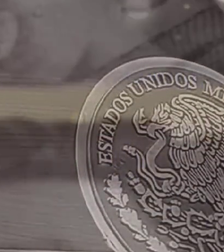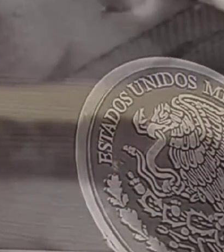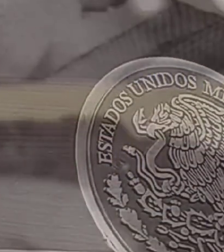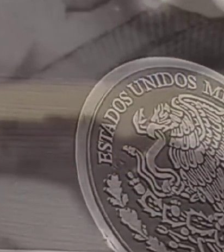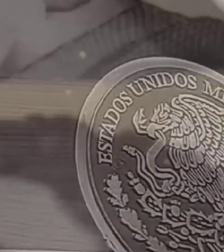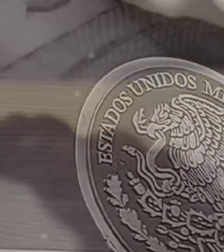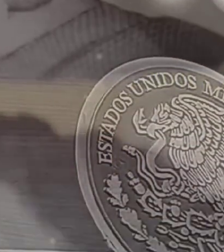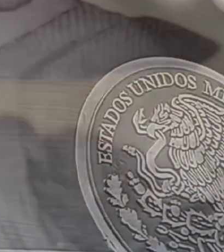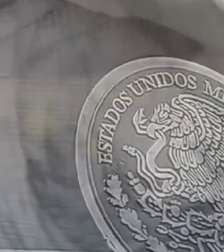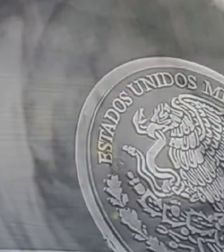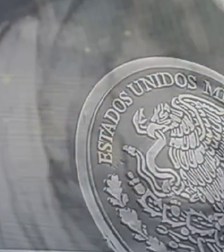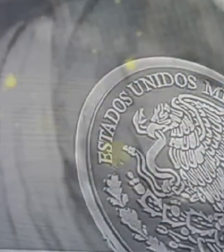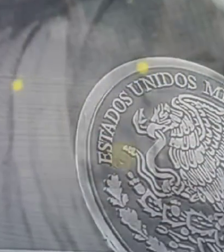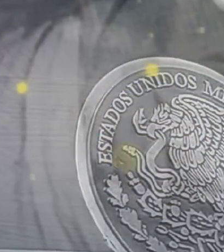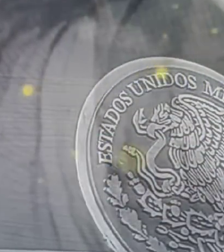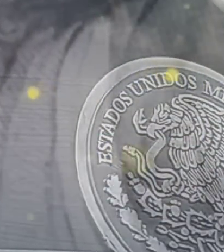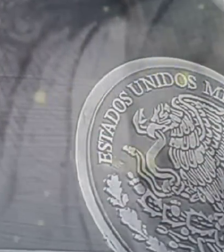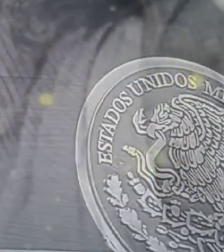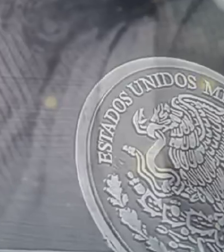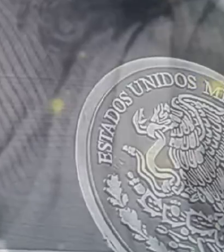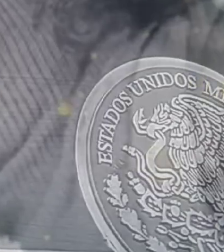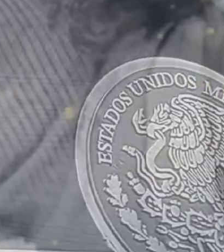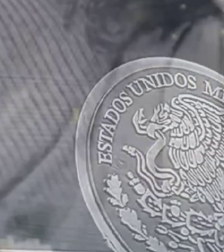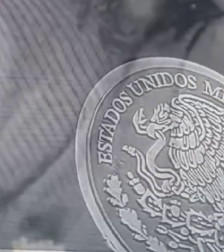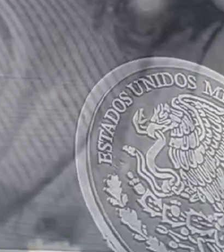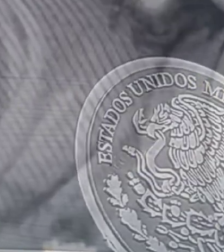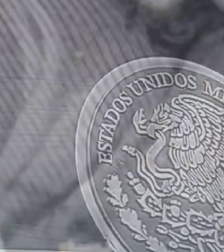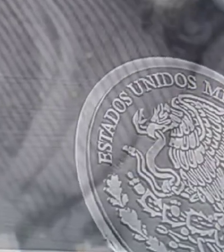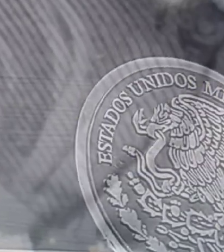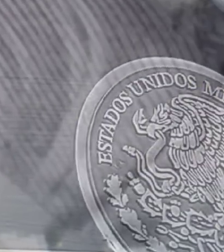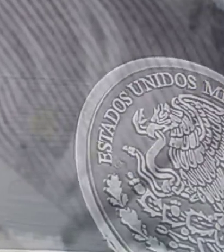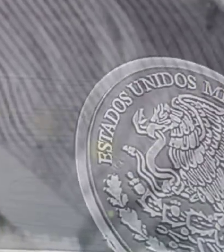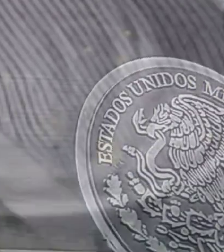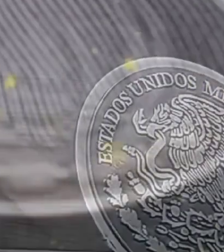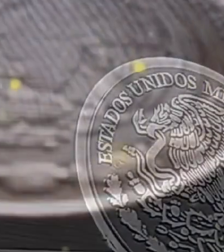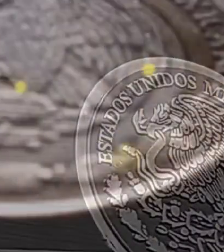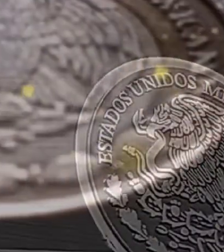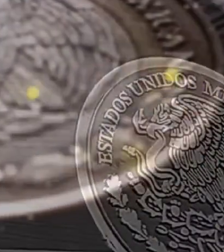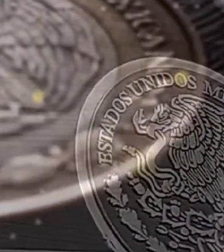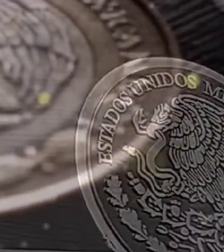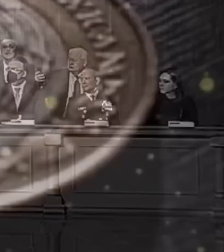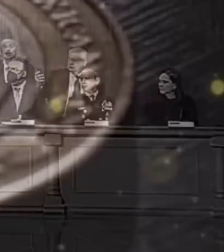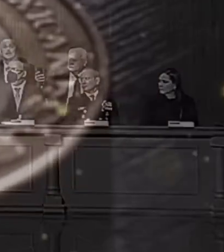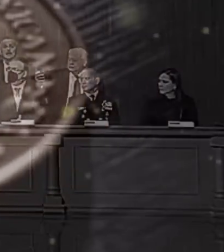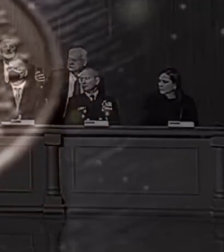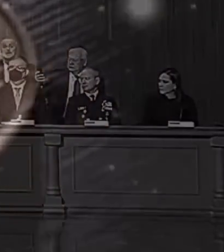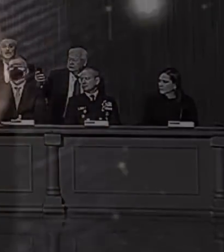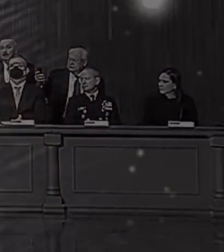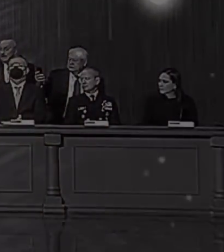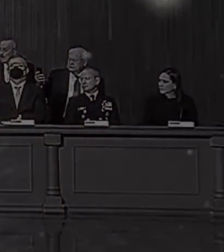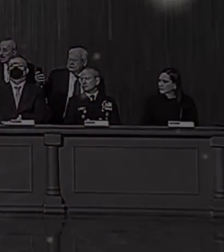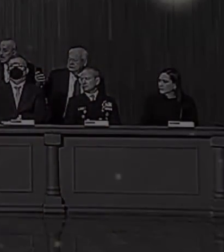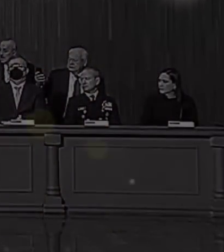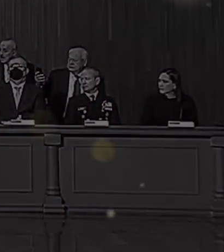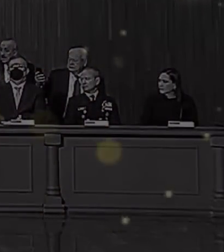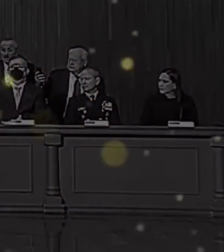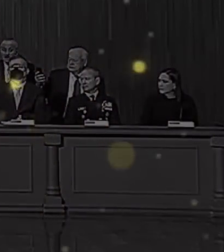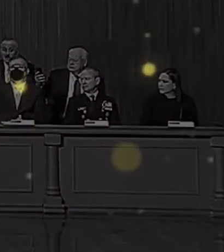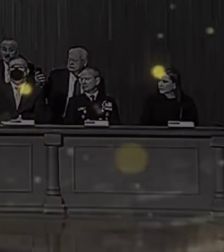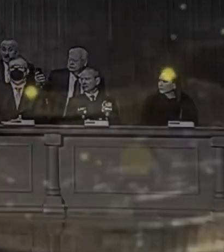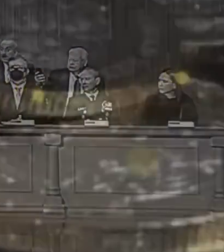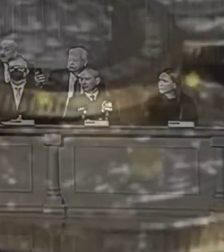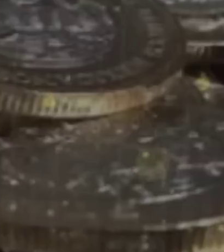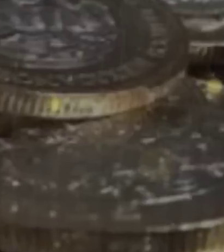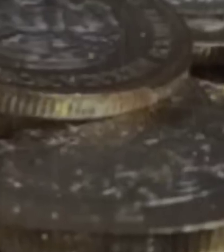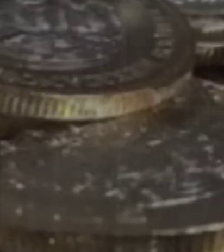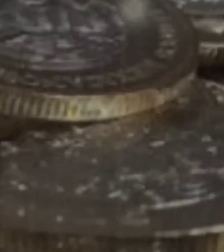muchos presidentes. Esa famosa frase, hechos y no palabras, le queda como anillo al dedo a López